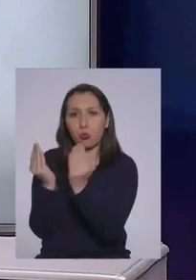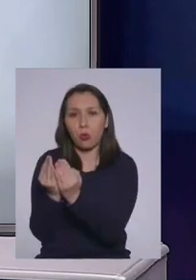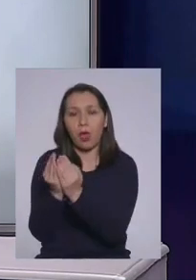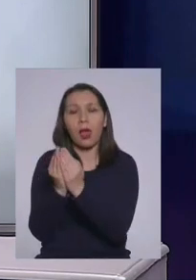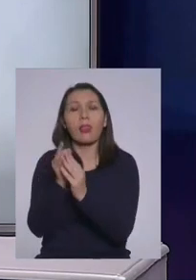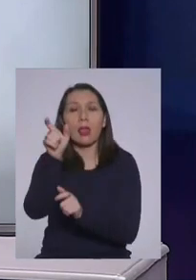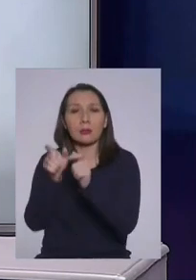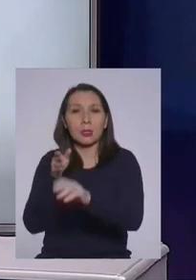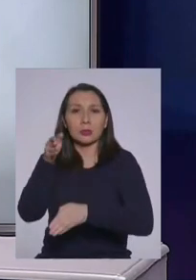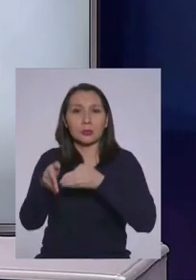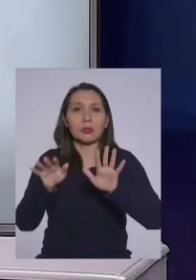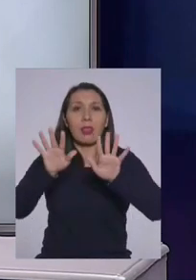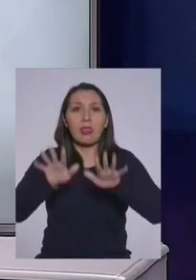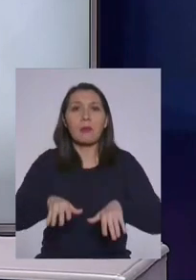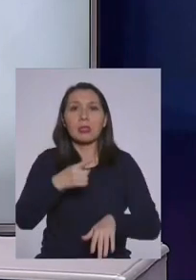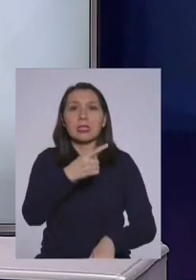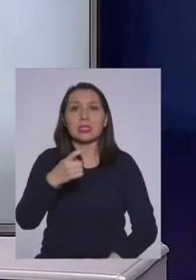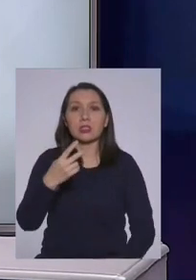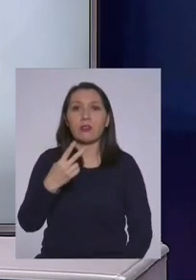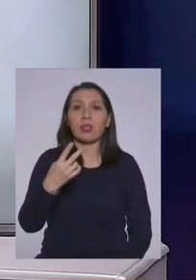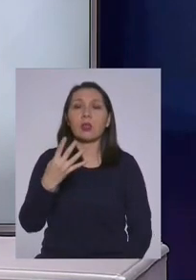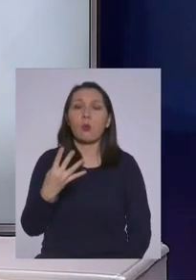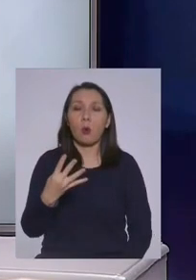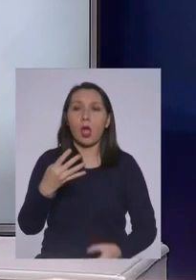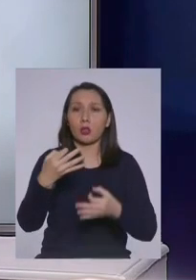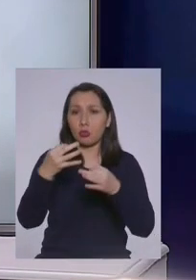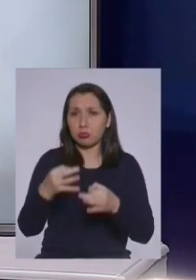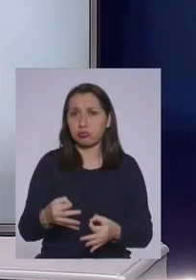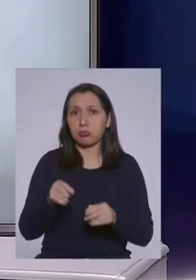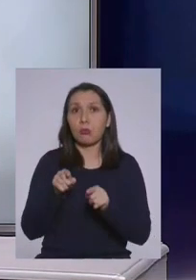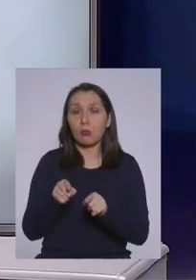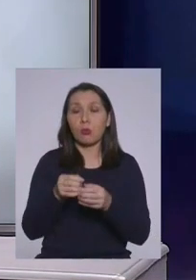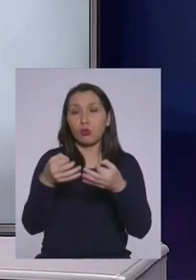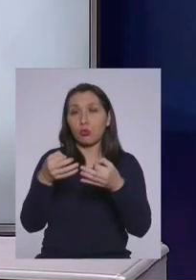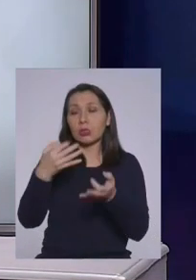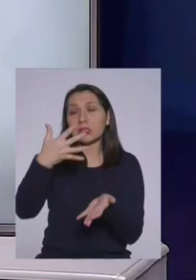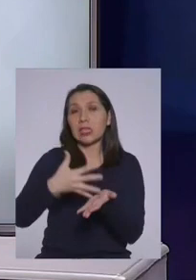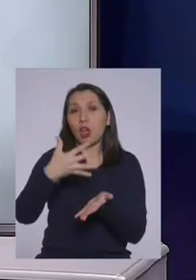con 10.124 cupos, totalizando